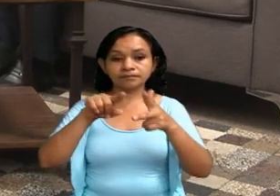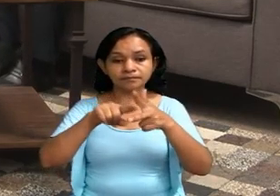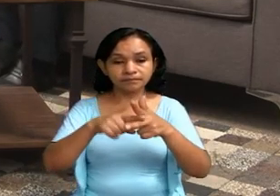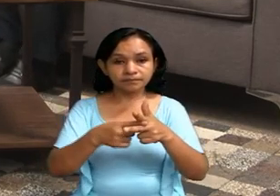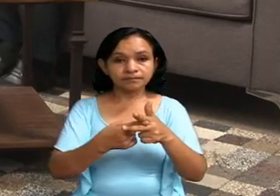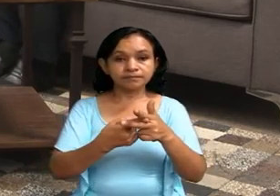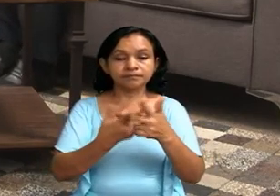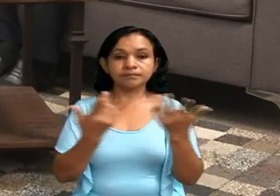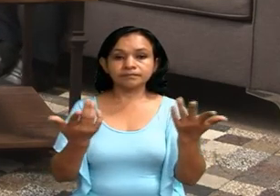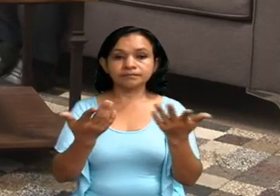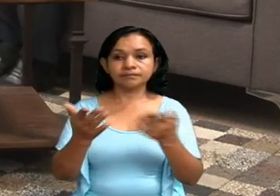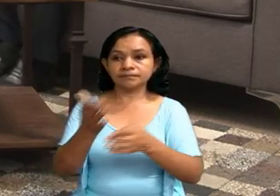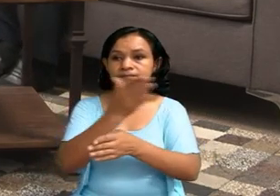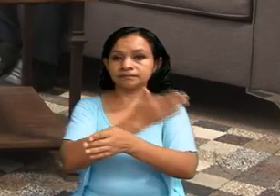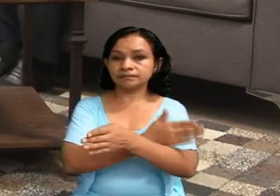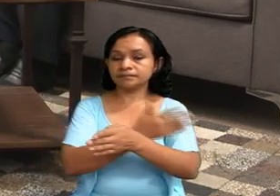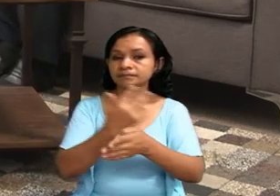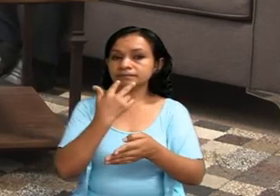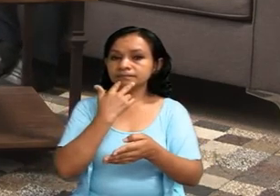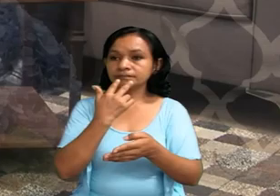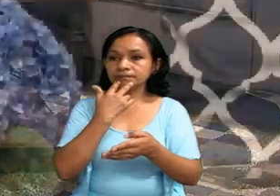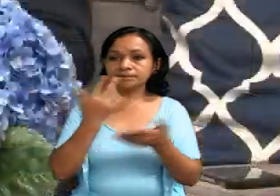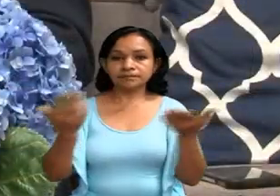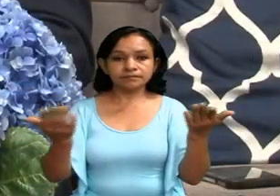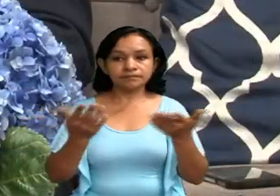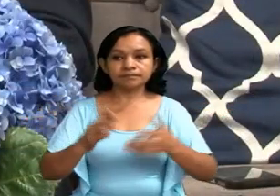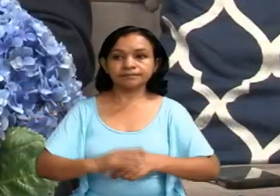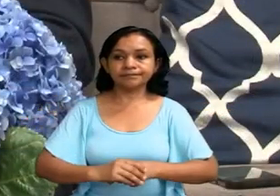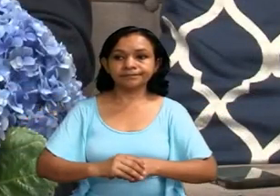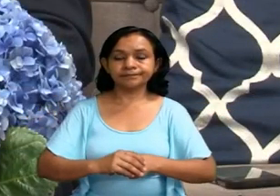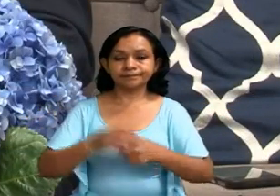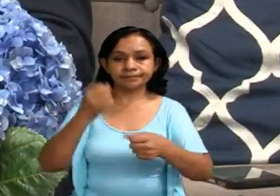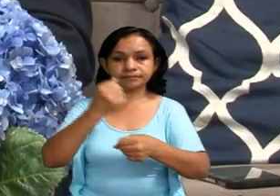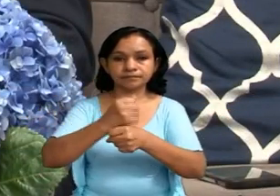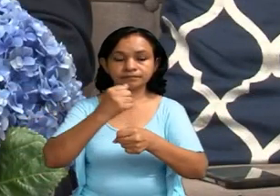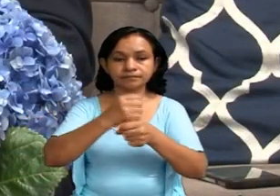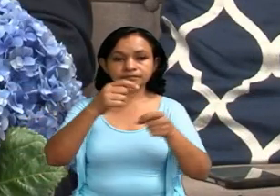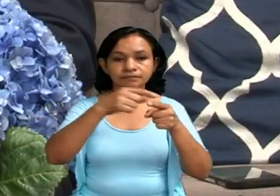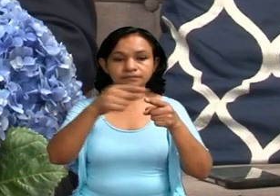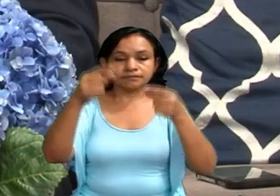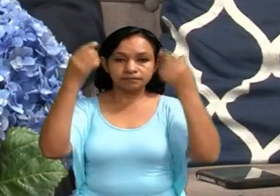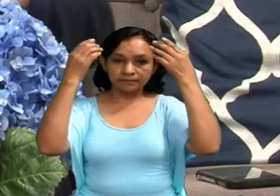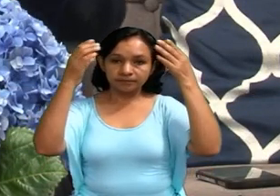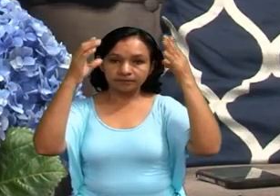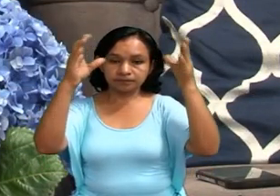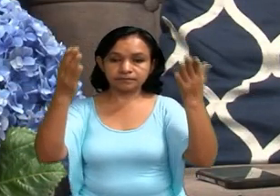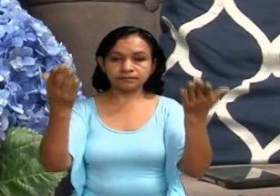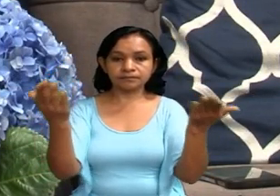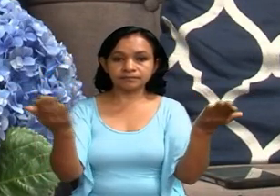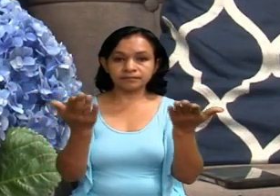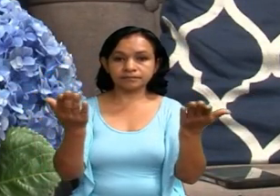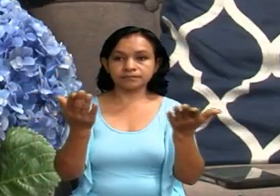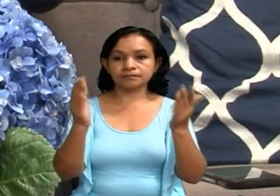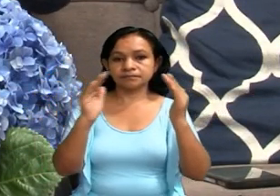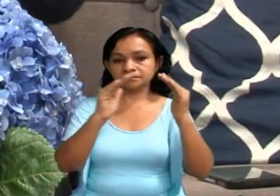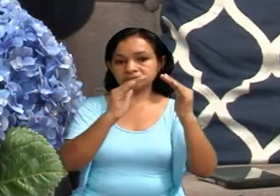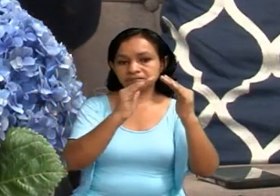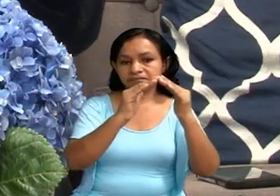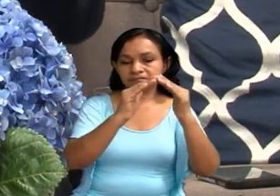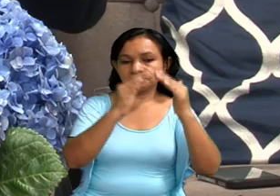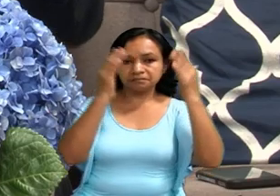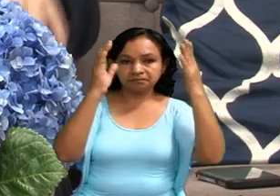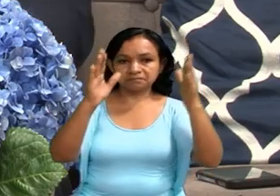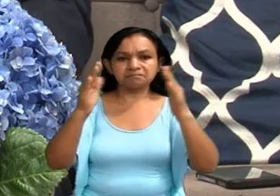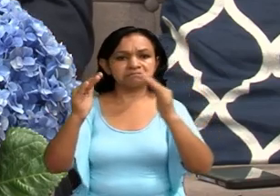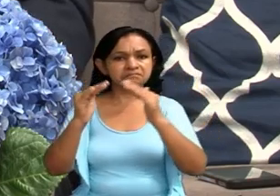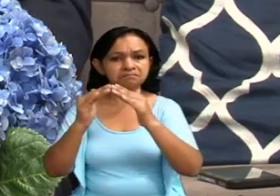hecho de que no teníamos prácticamente nada en todos los municipios alrededor de la cultura, excepto pues casas de cultura que hacen